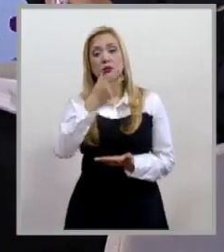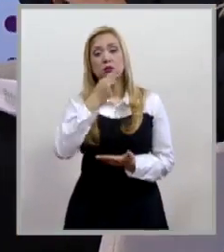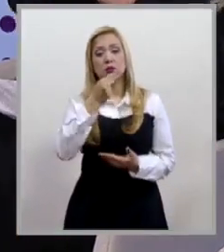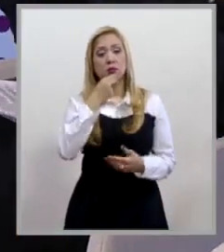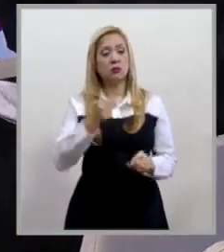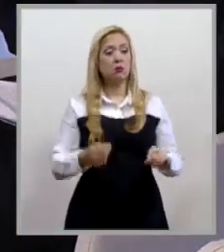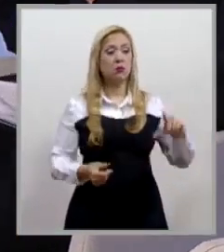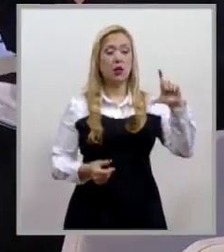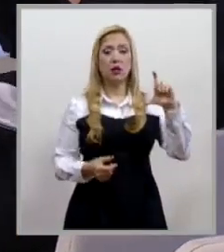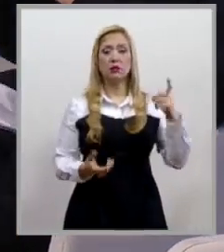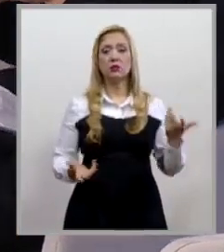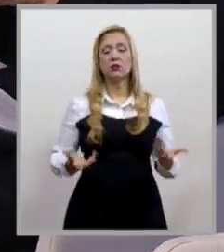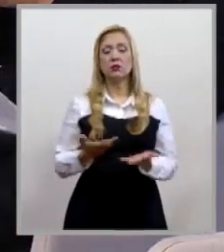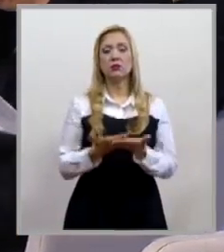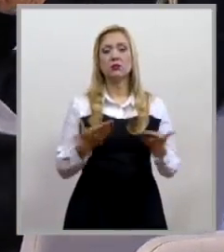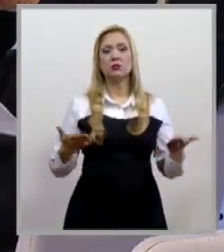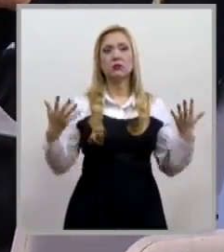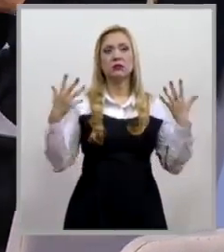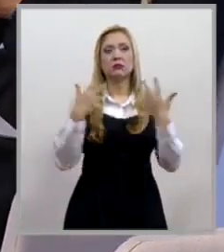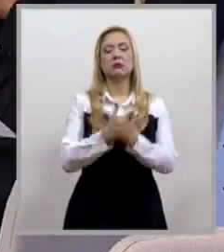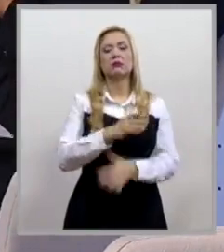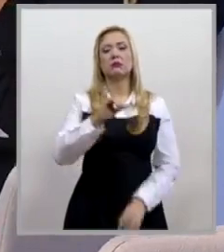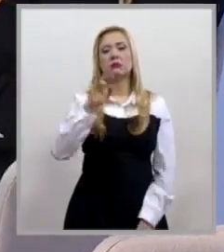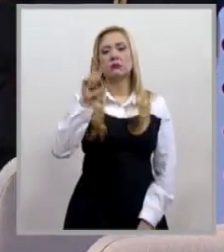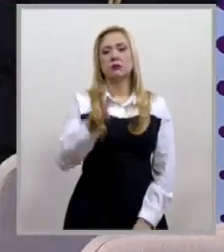hombres, y ya se vincula un nuevo concepto